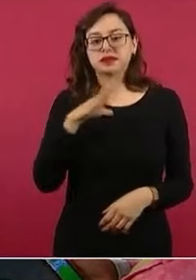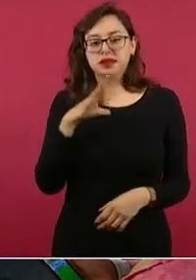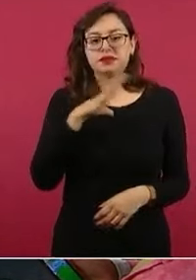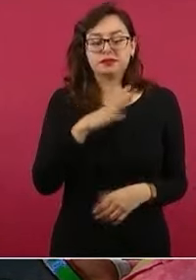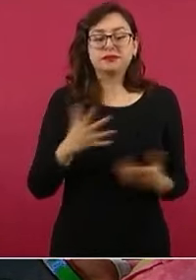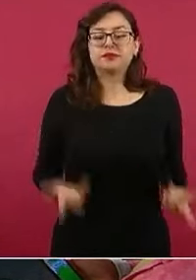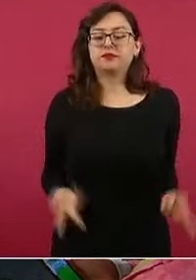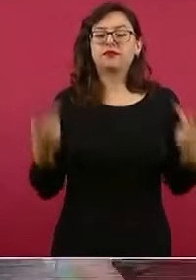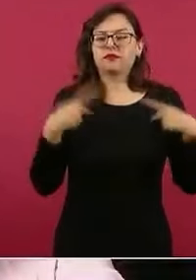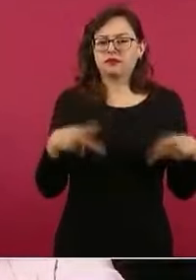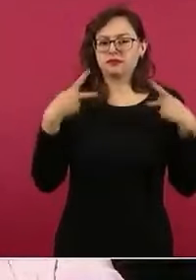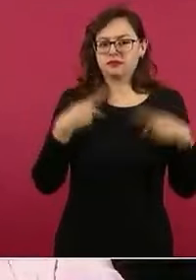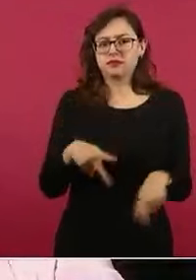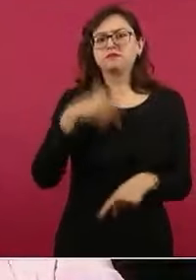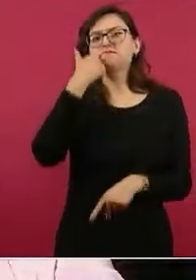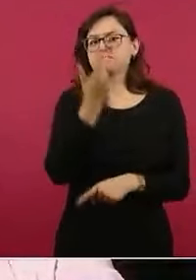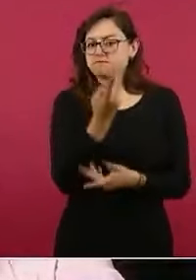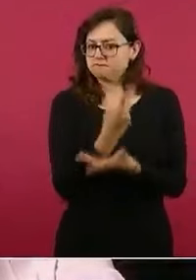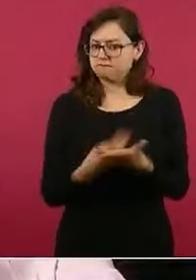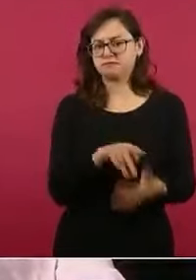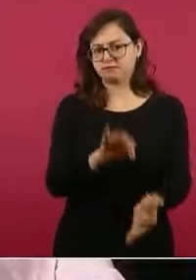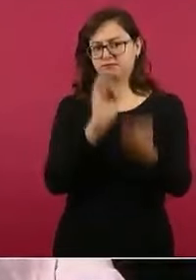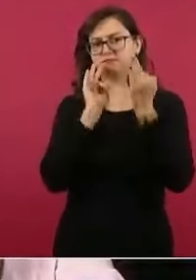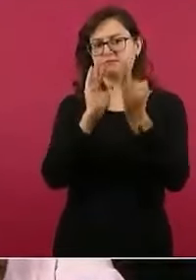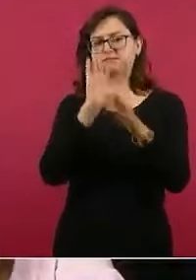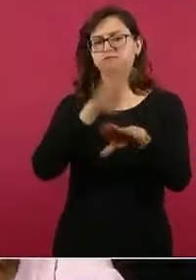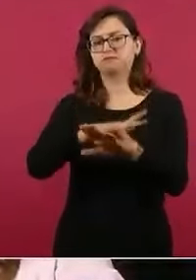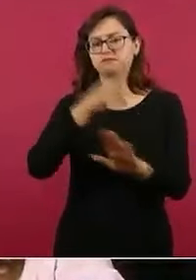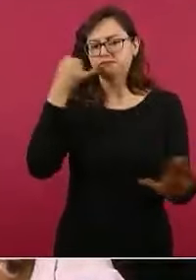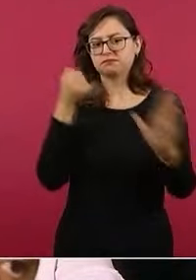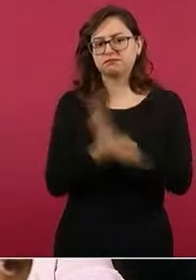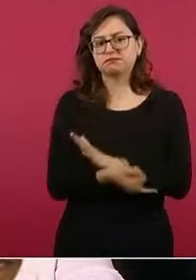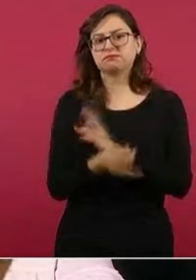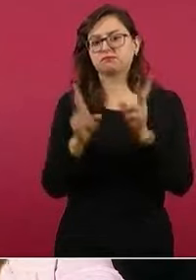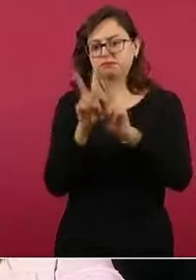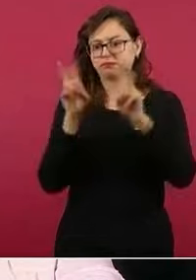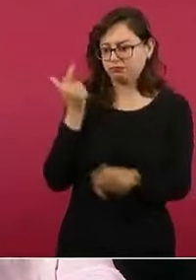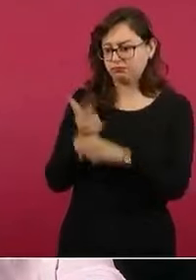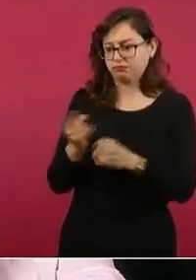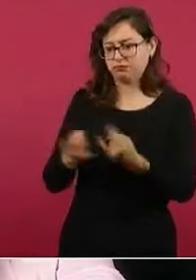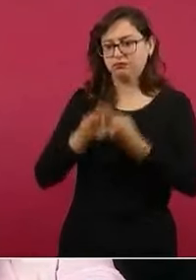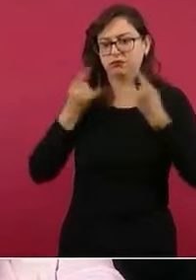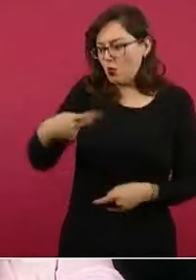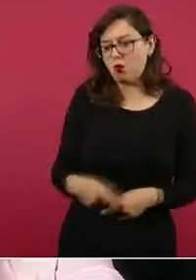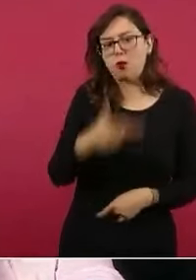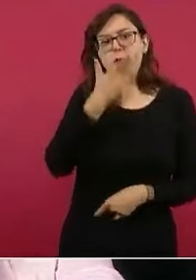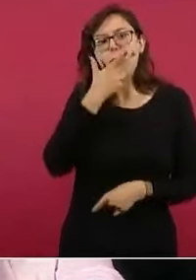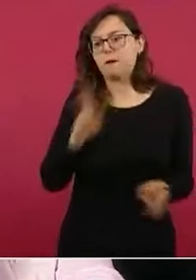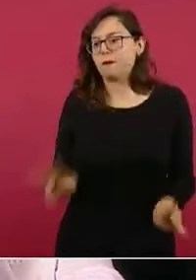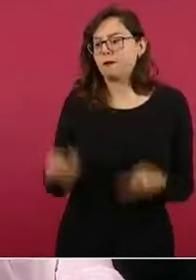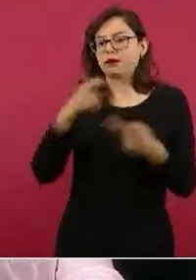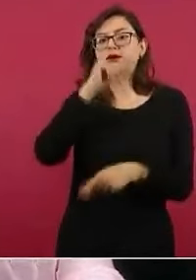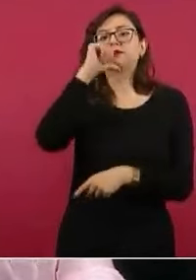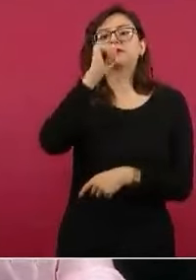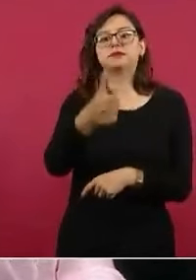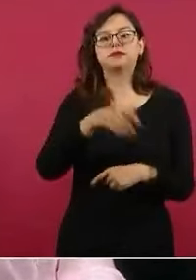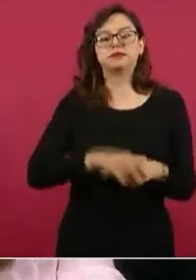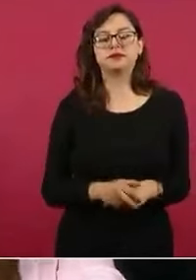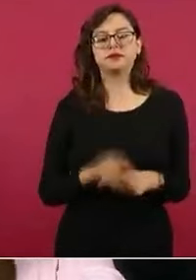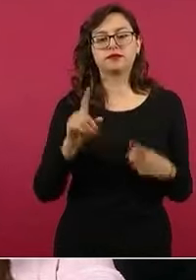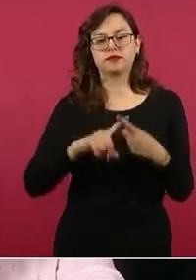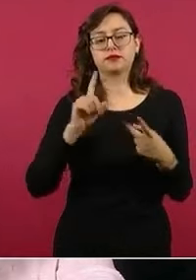forma presencial profundizar más en el tema si fuera necesario, con la convicción de que nuestro patrimonio no se vende. La otra denuncia